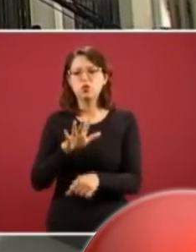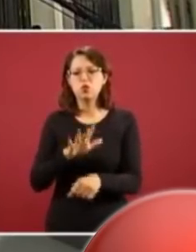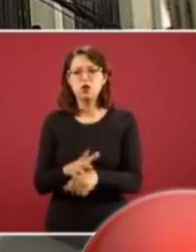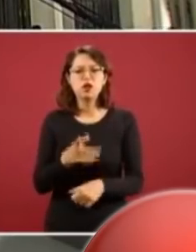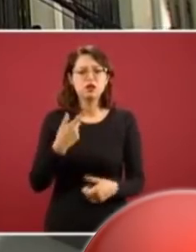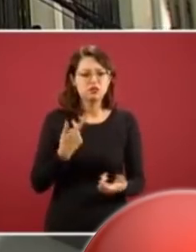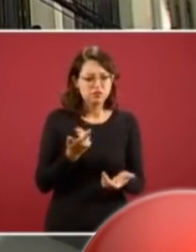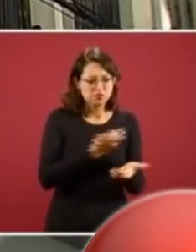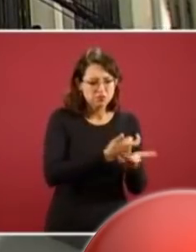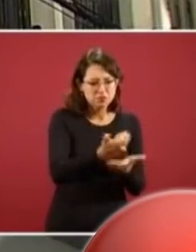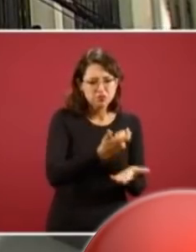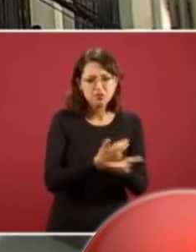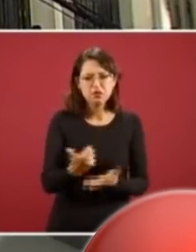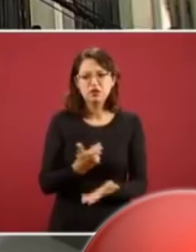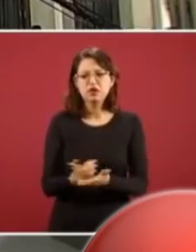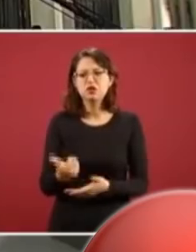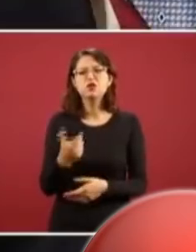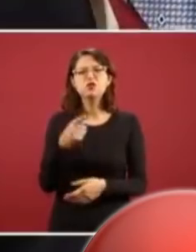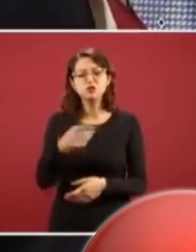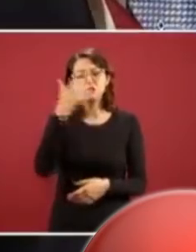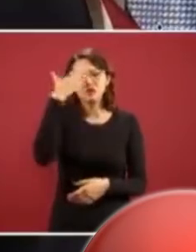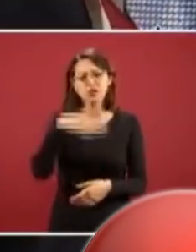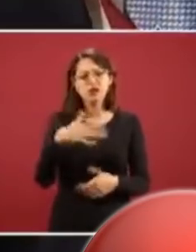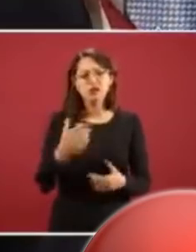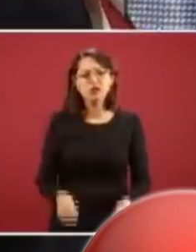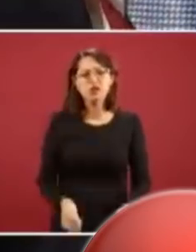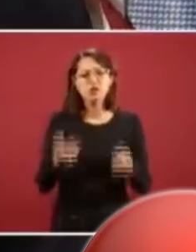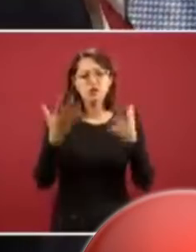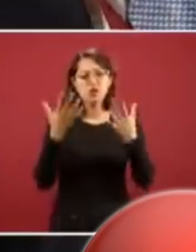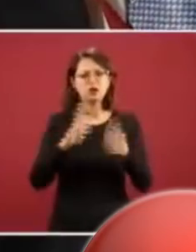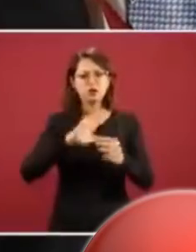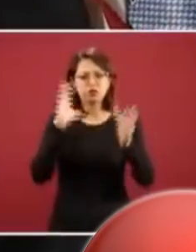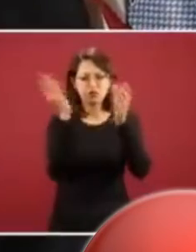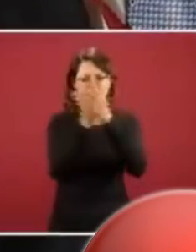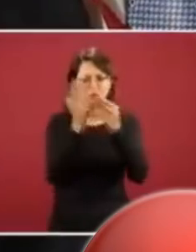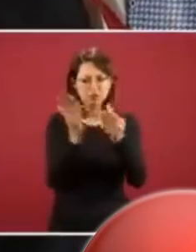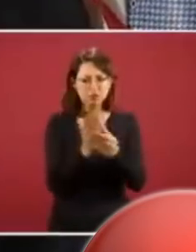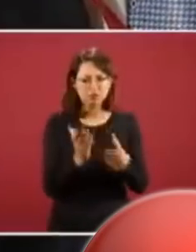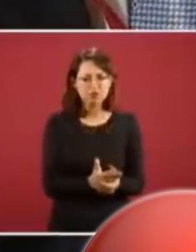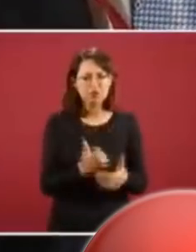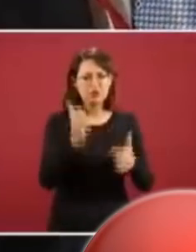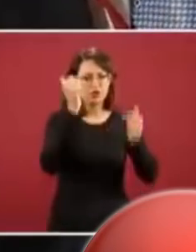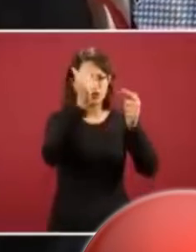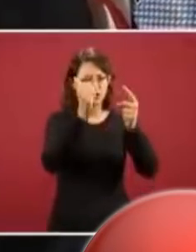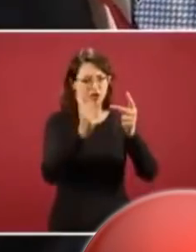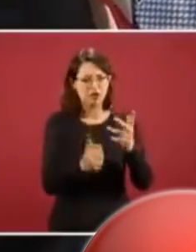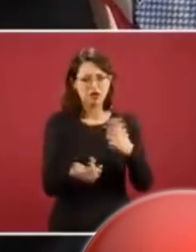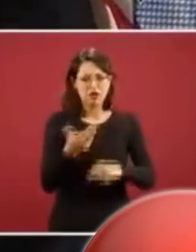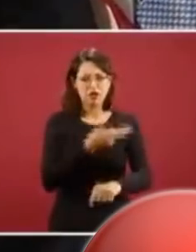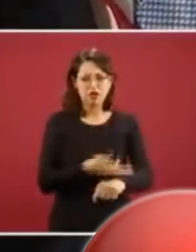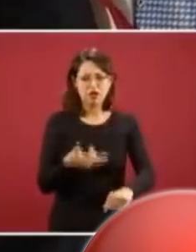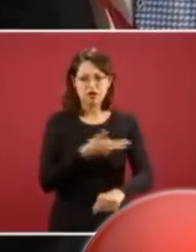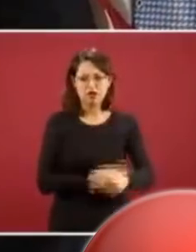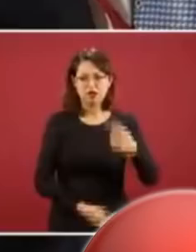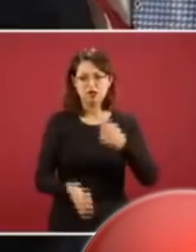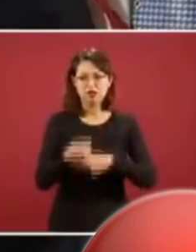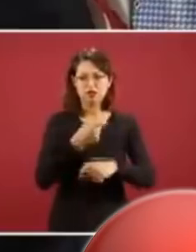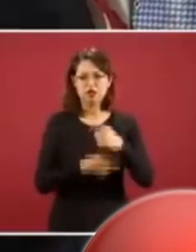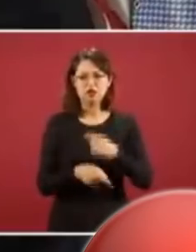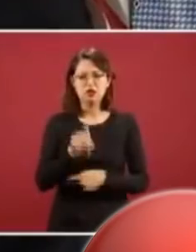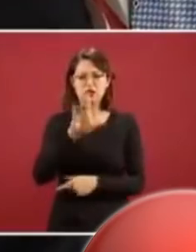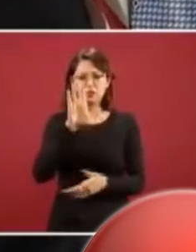fiscal. ¿Sabe usted cuántos expedientes le corresponden a cada uno por tramitar? Alrededor